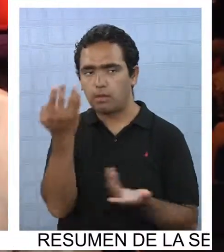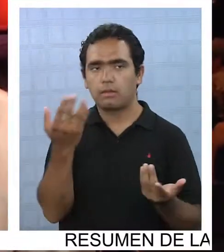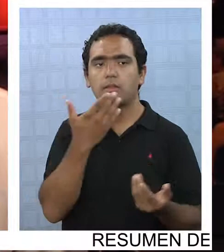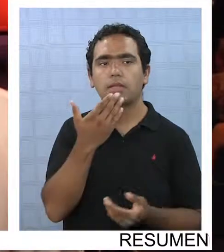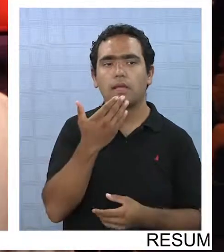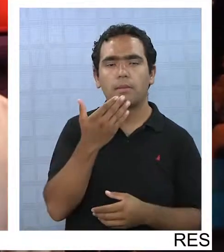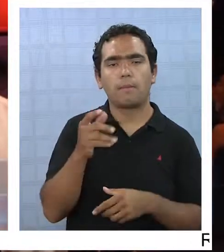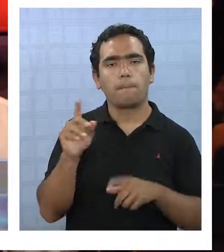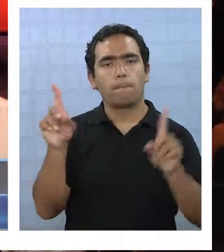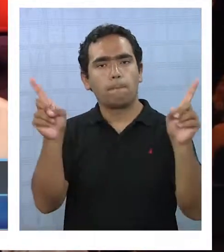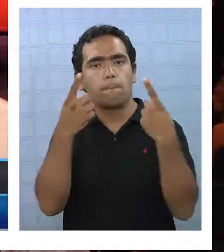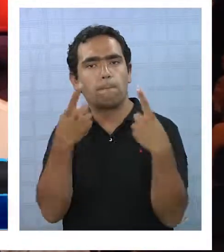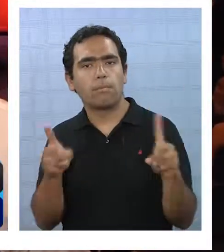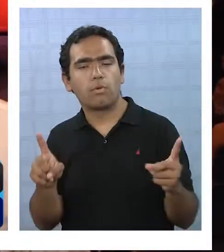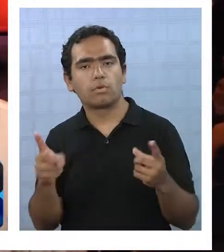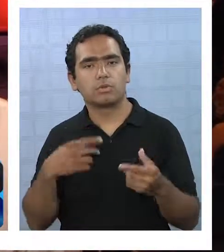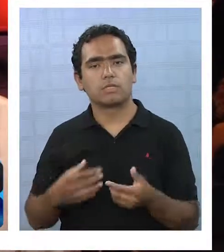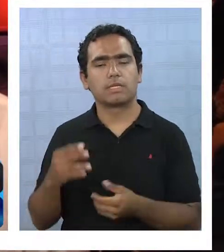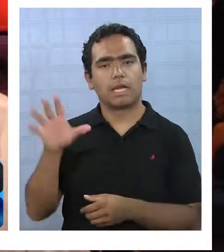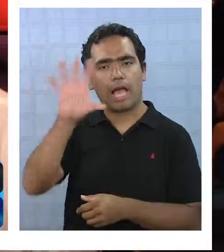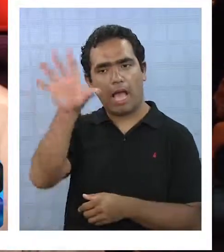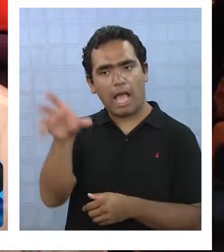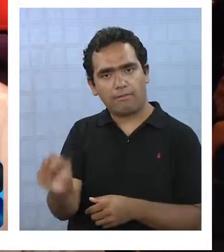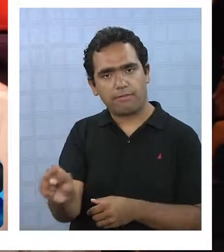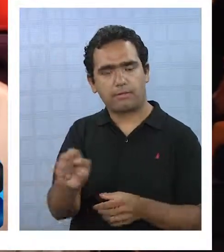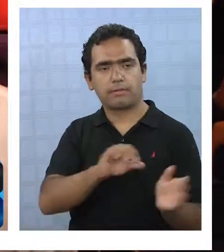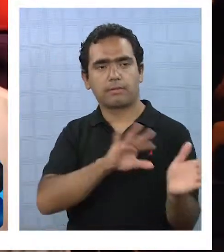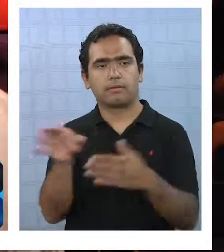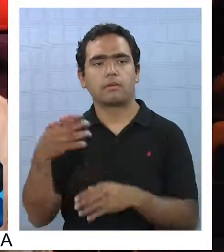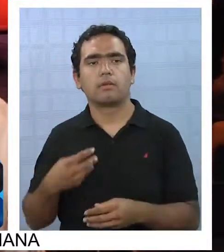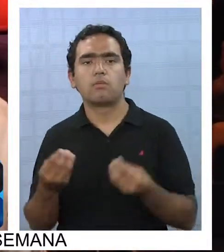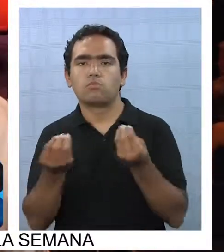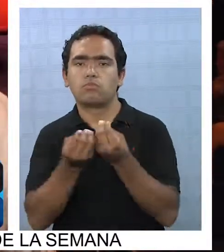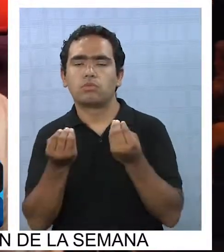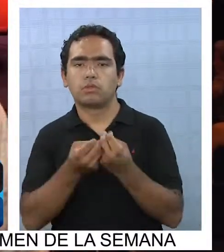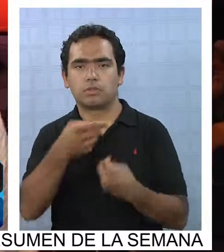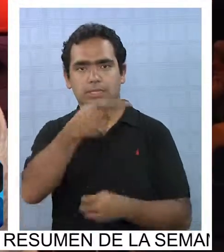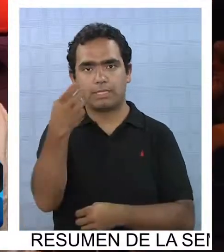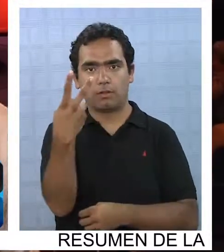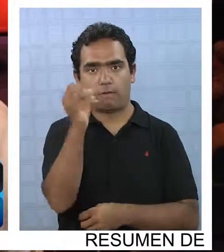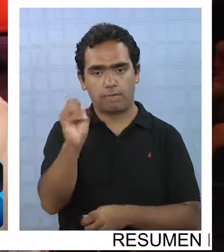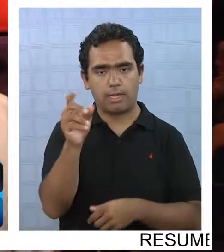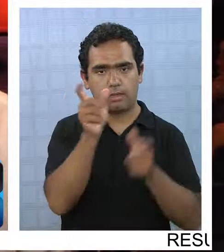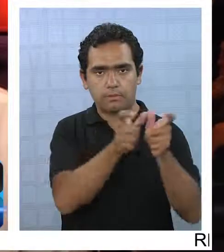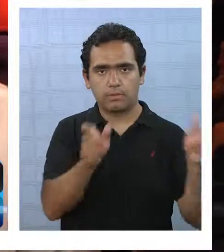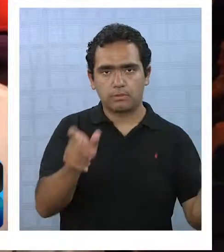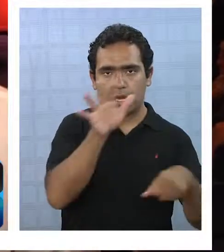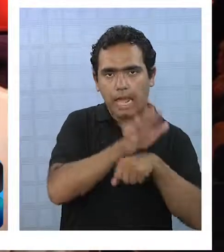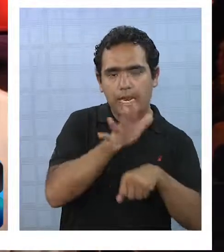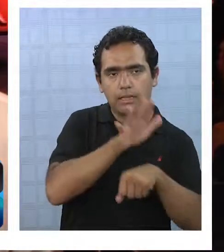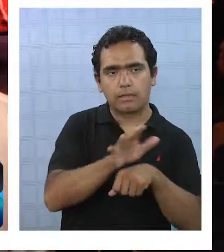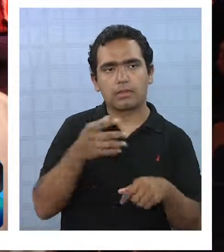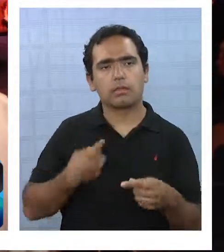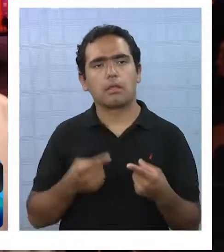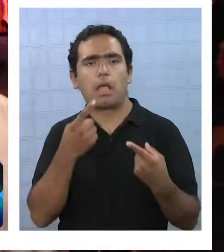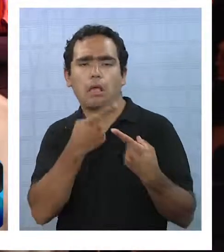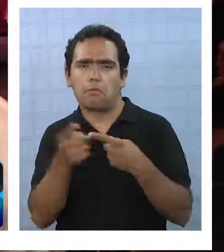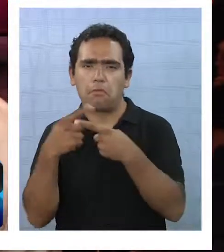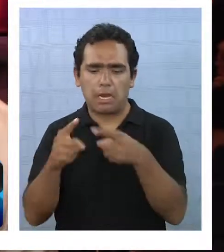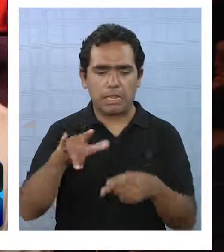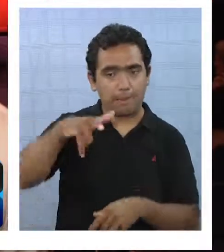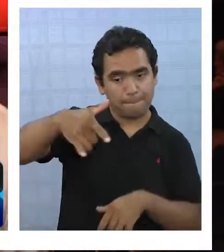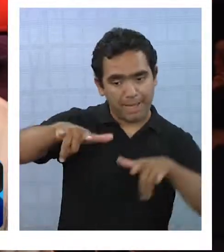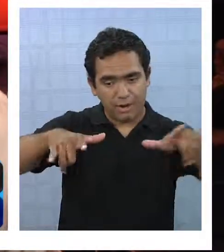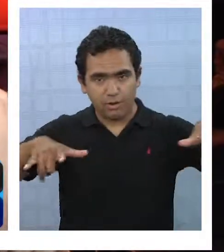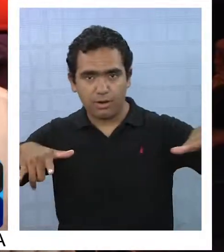25 montajes que se muestran en esta octava versión, son más de 120 artistas que llegan en diferentes formatos, o sea, tenemos desde las marionetas, tenemos